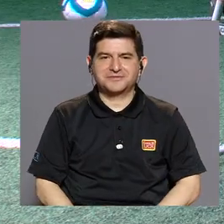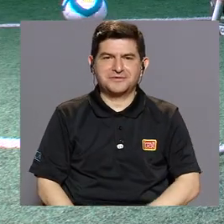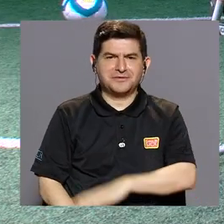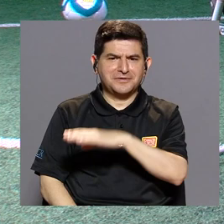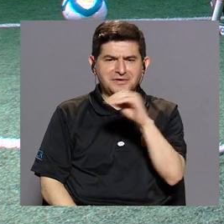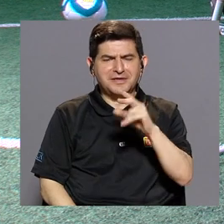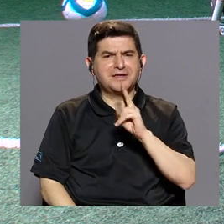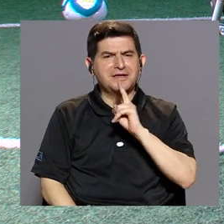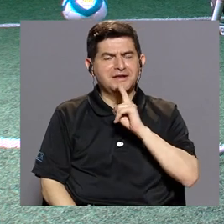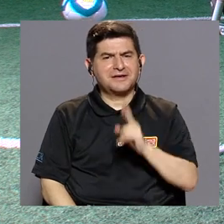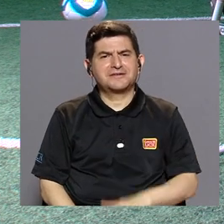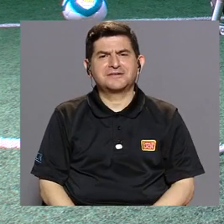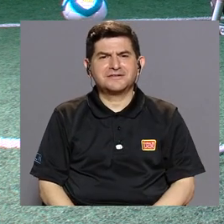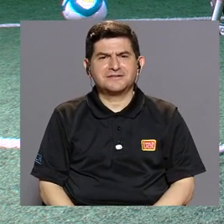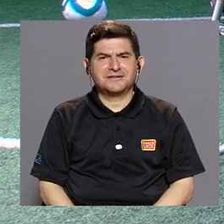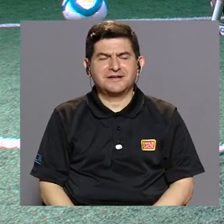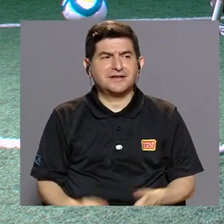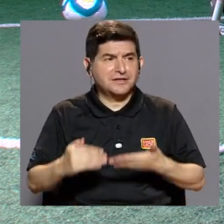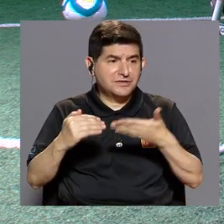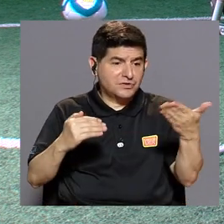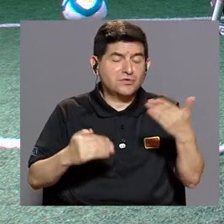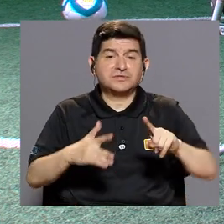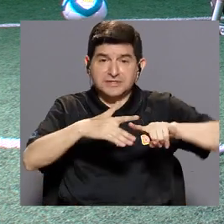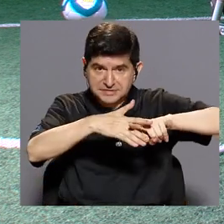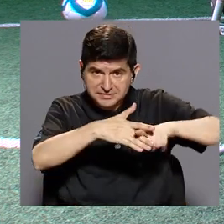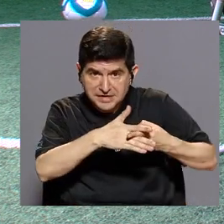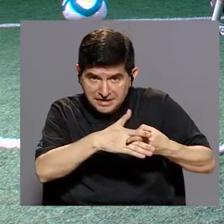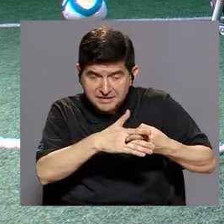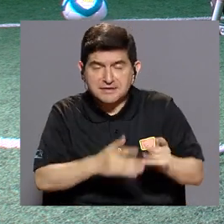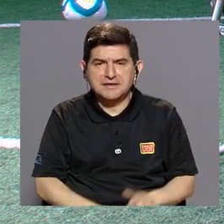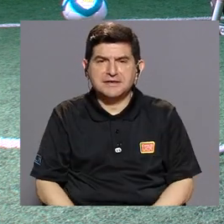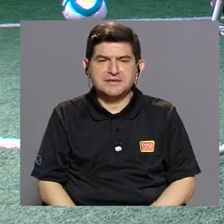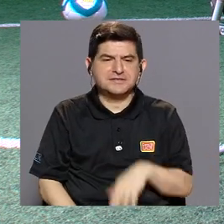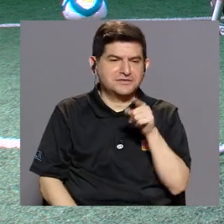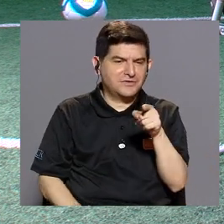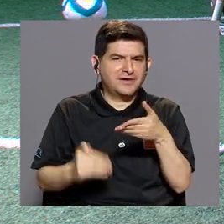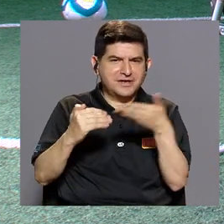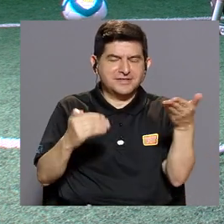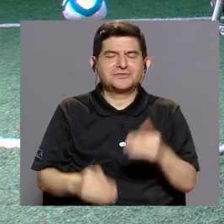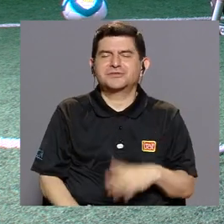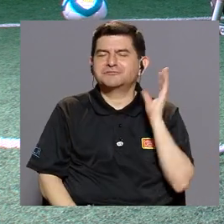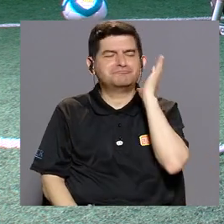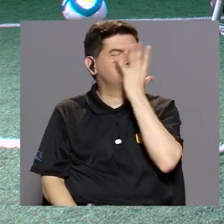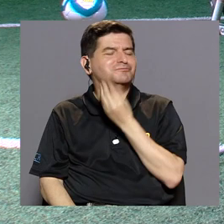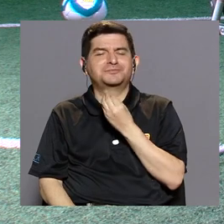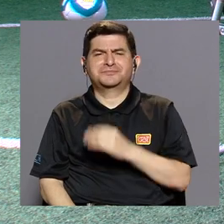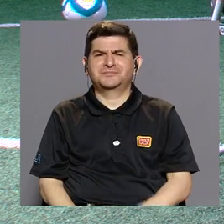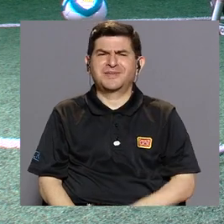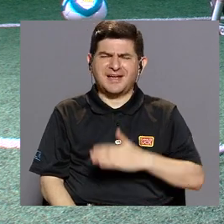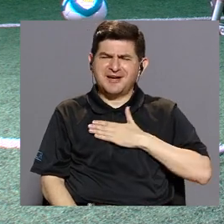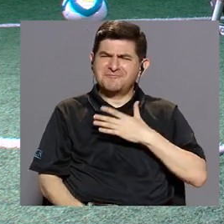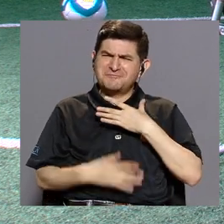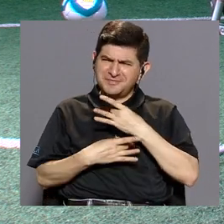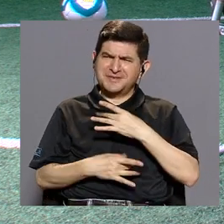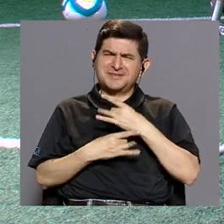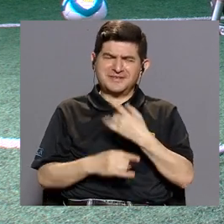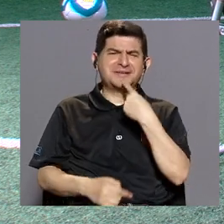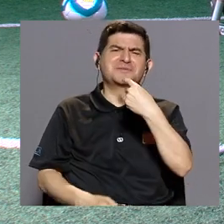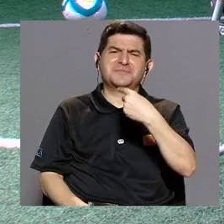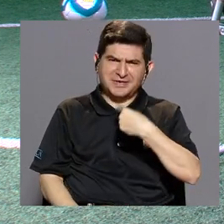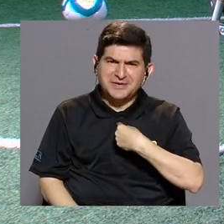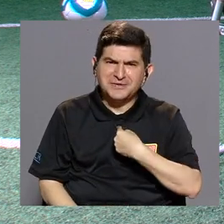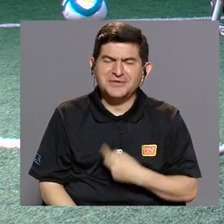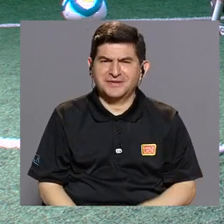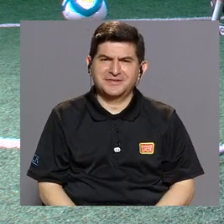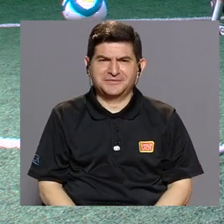verdad son cosas que en este inicio o en el inicio fueron muy, muy bonitos. Hay algo que me llamó la atención, que usted me lo